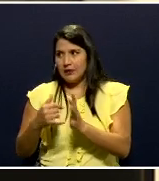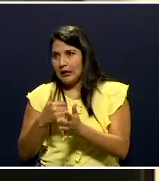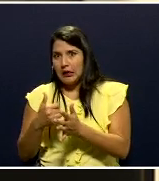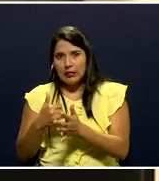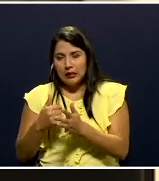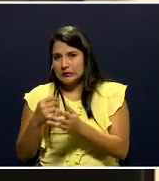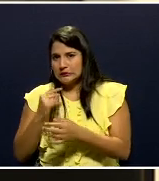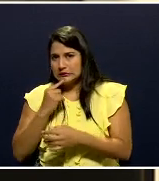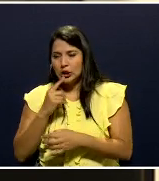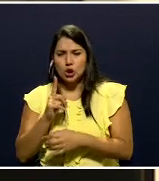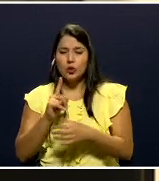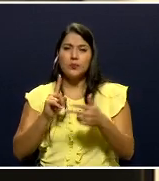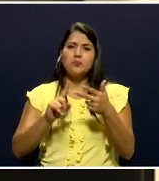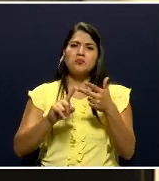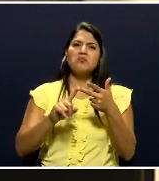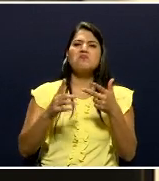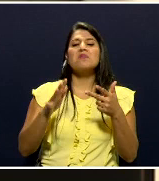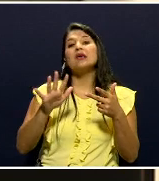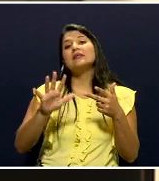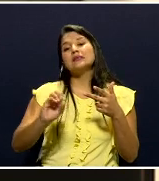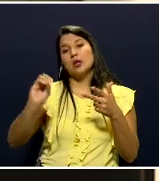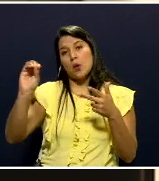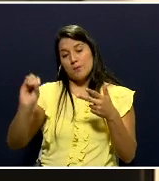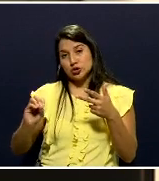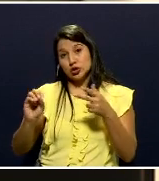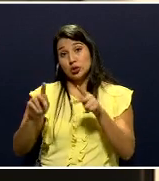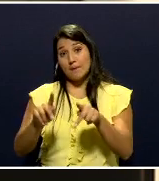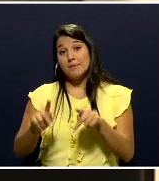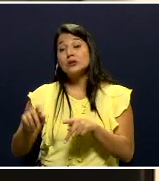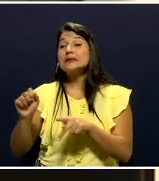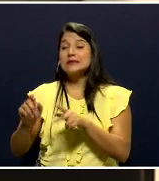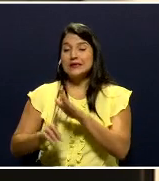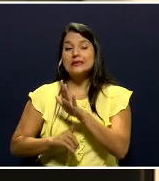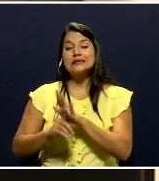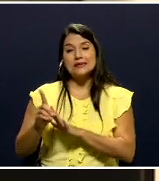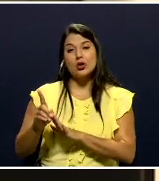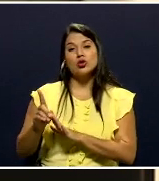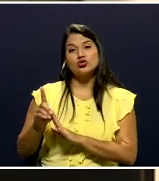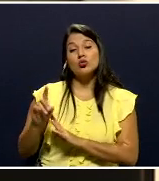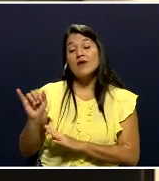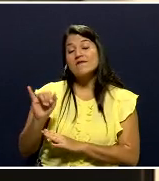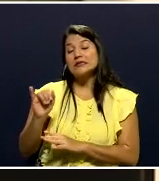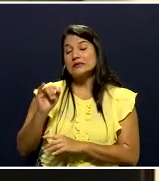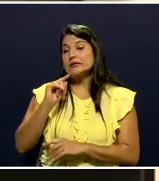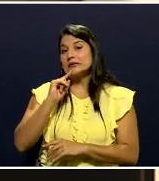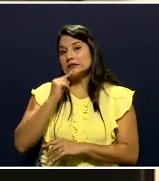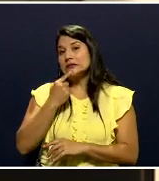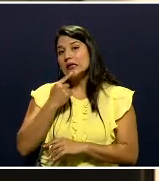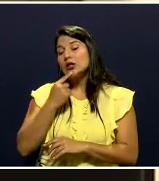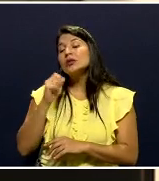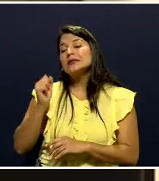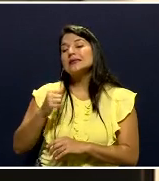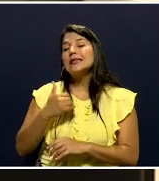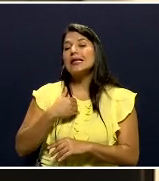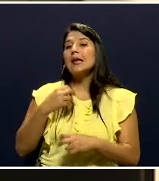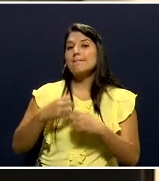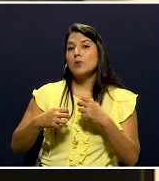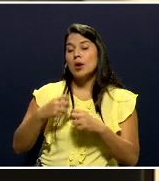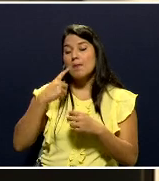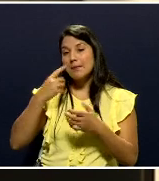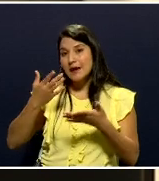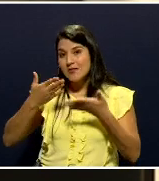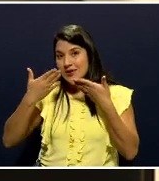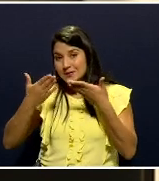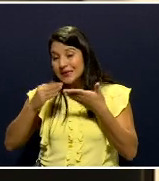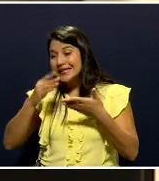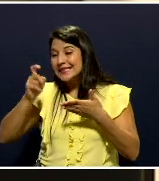grave, y aproximadamente un 5% de los pacientes van a desarrollar un cuadro respiratorio grave que sí van a requerir